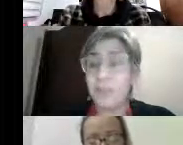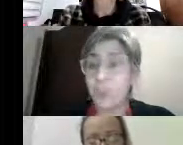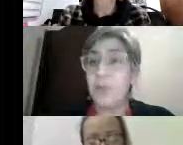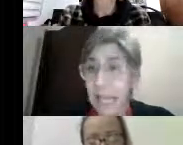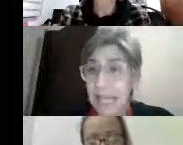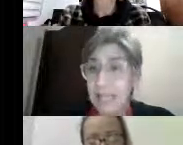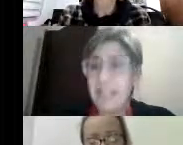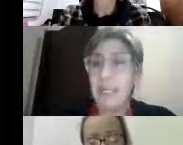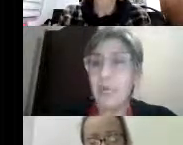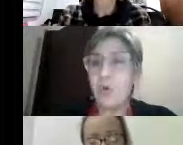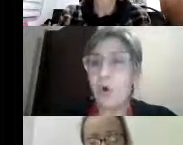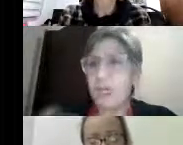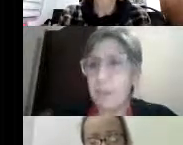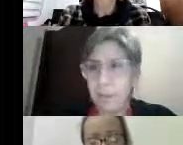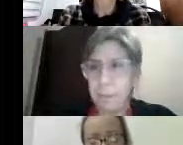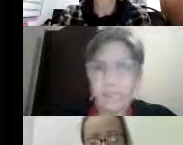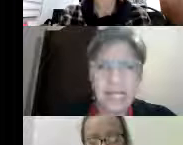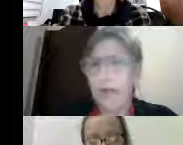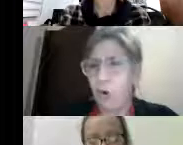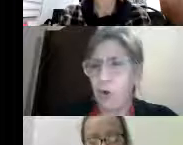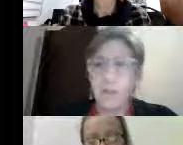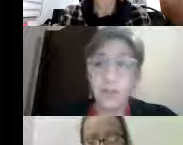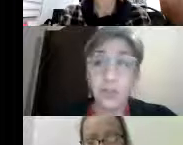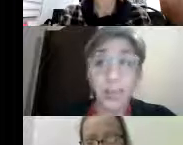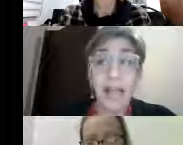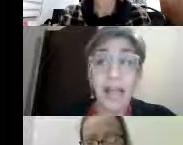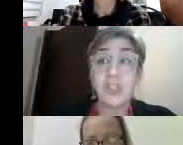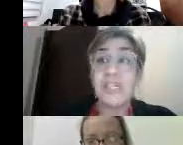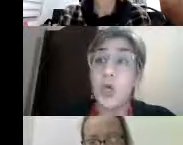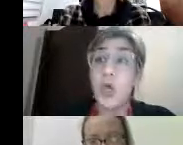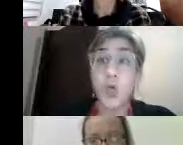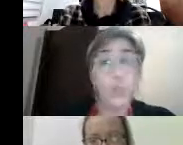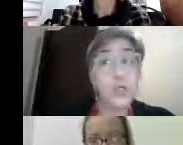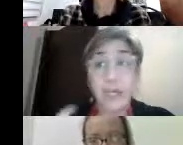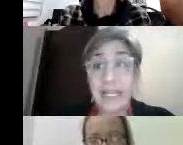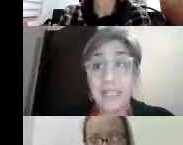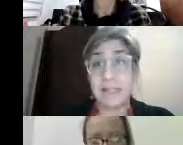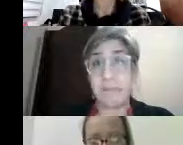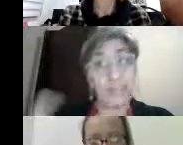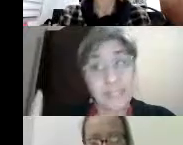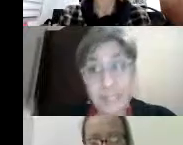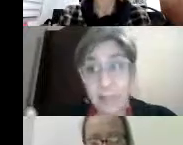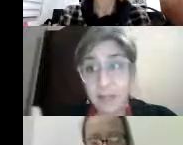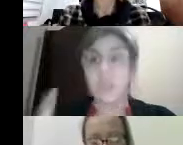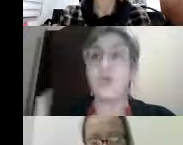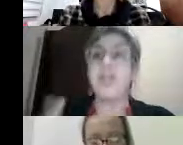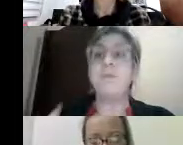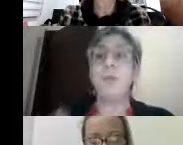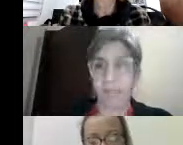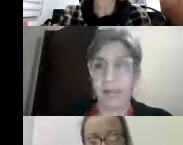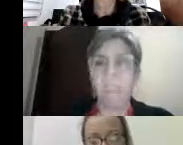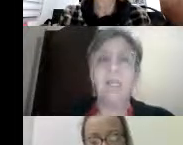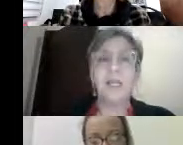tratamiento antirretroviral es horrible, pesado, con efectos secundarios. Eso no es porque sí, eso